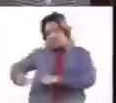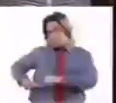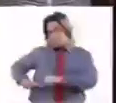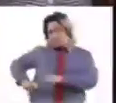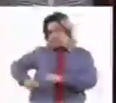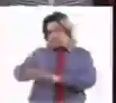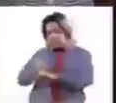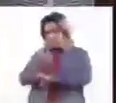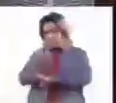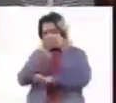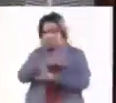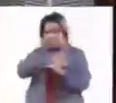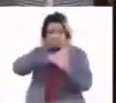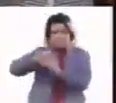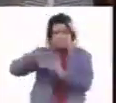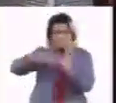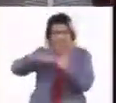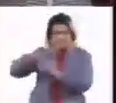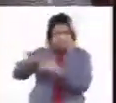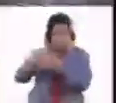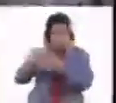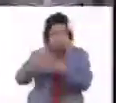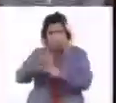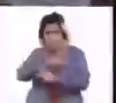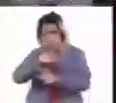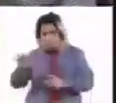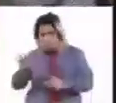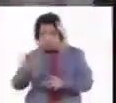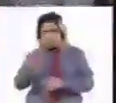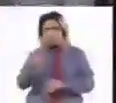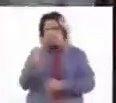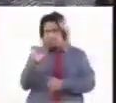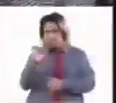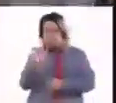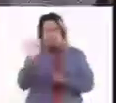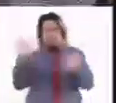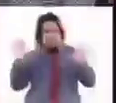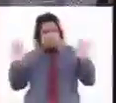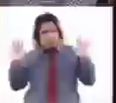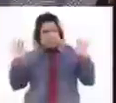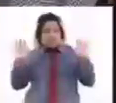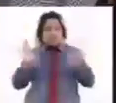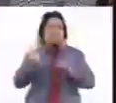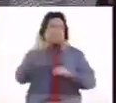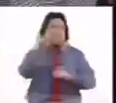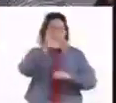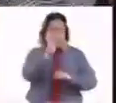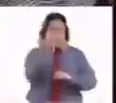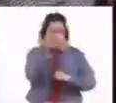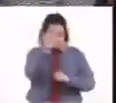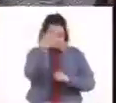se vean los resultados que está viendo en la Ciudad de México y con ello se consolide esta cuarta transformación? El equipo está para